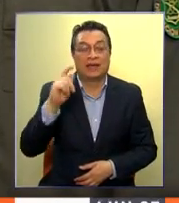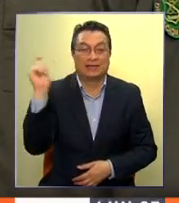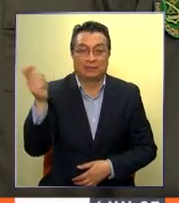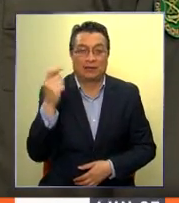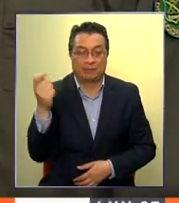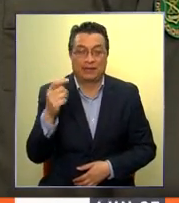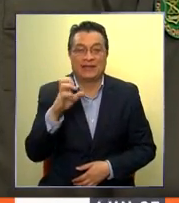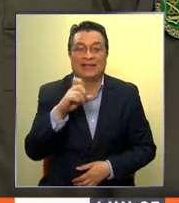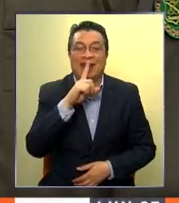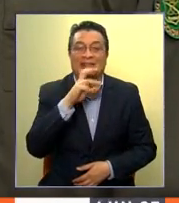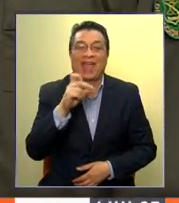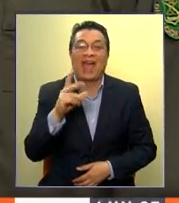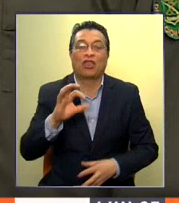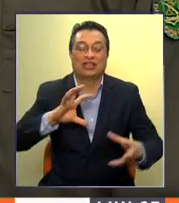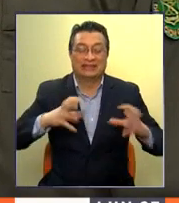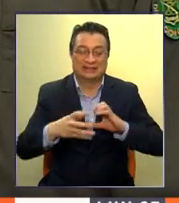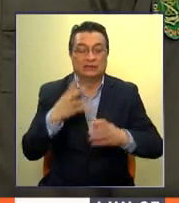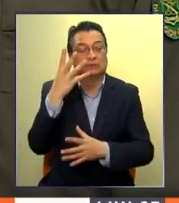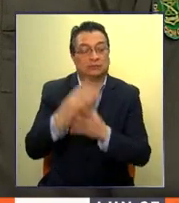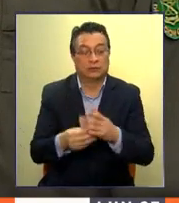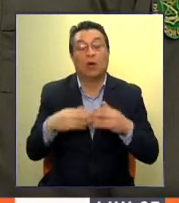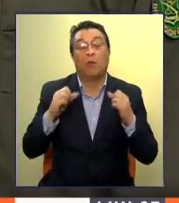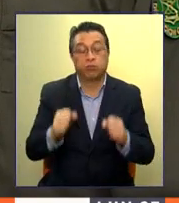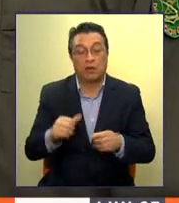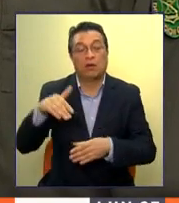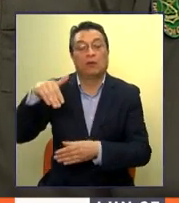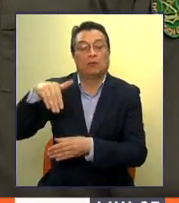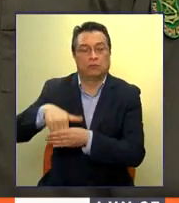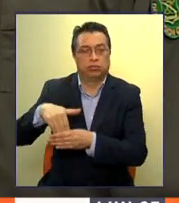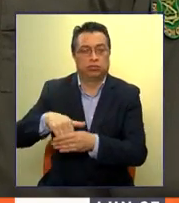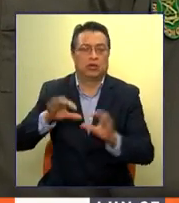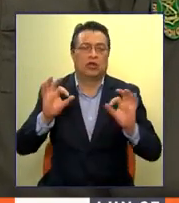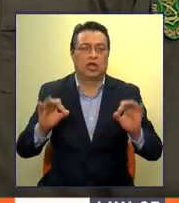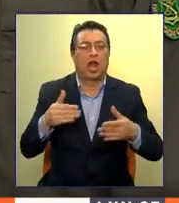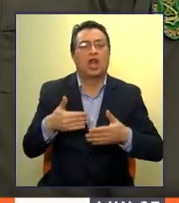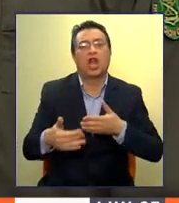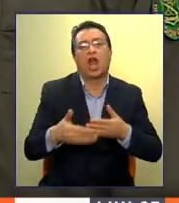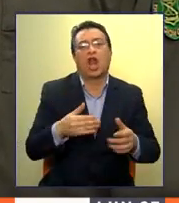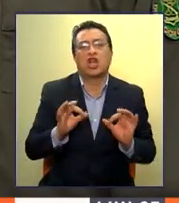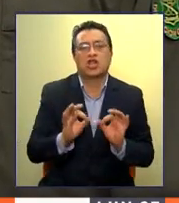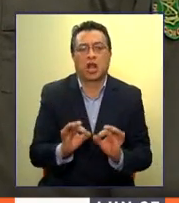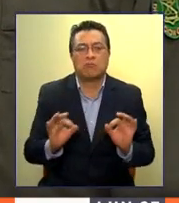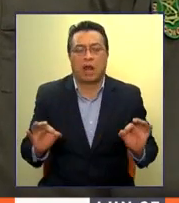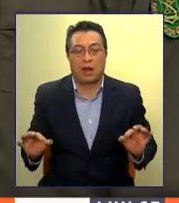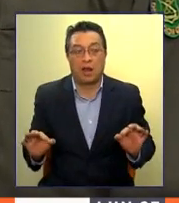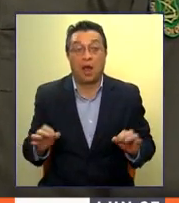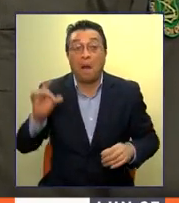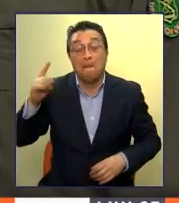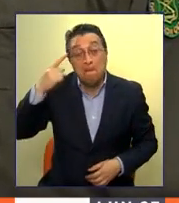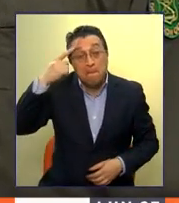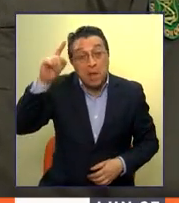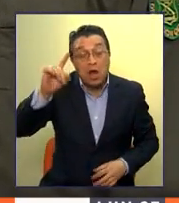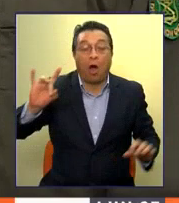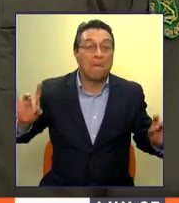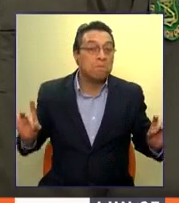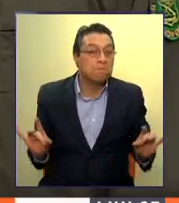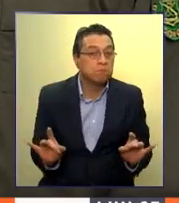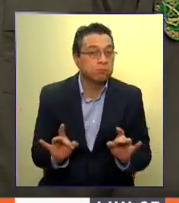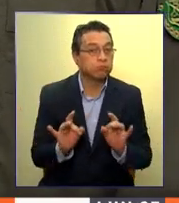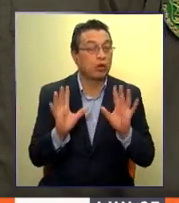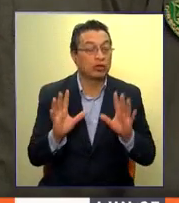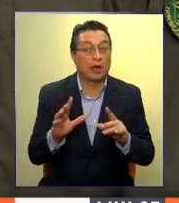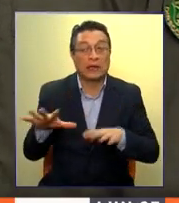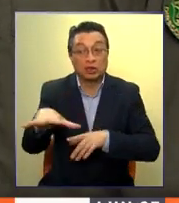para así tener un plebiscito en las condiciones más normales posibles pero si las circunstancias son